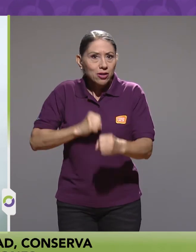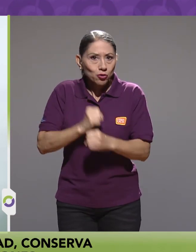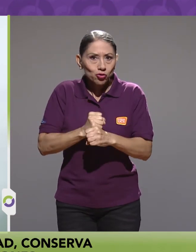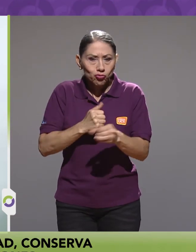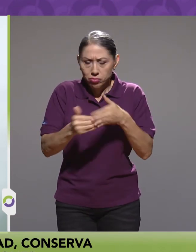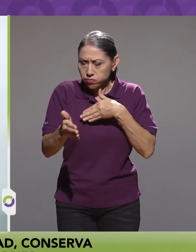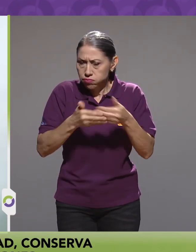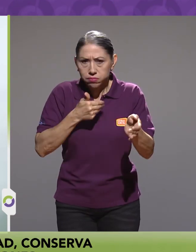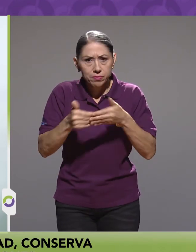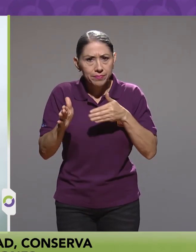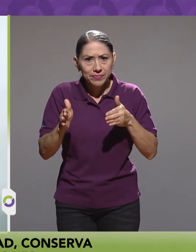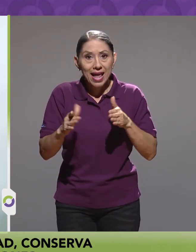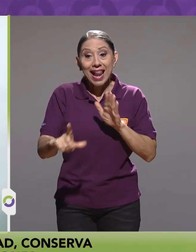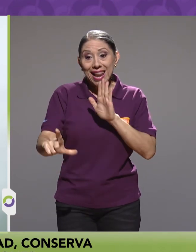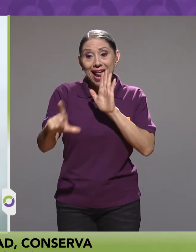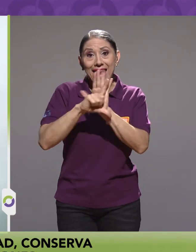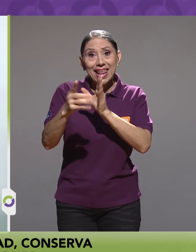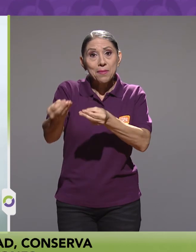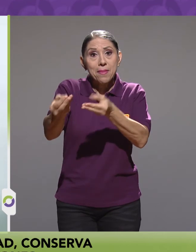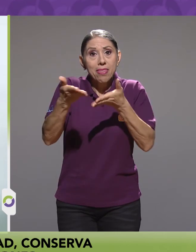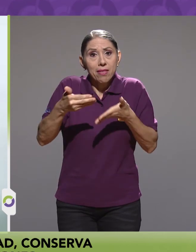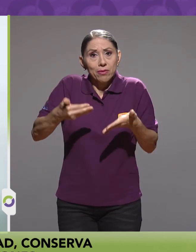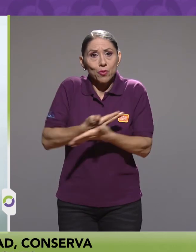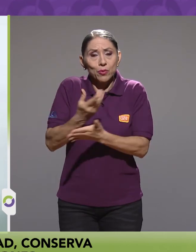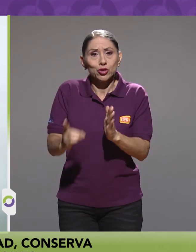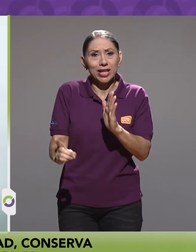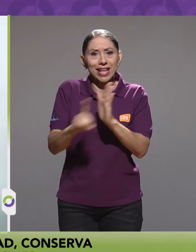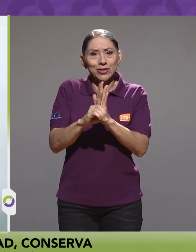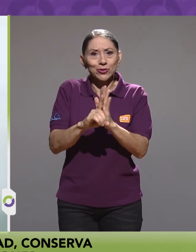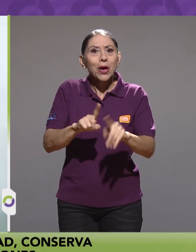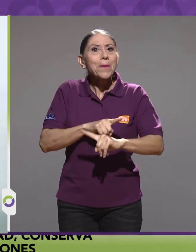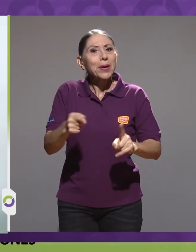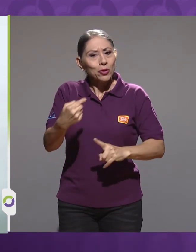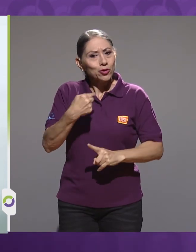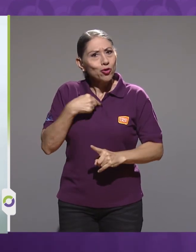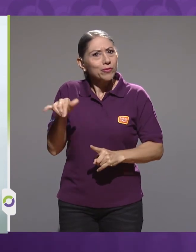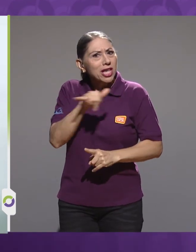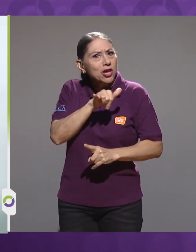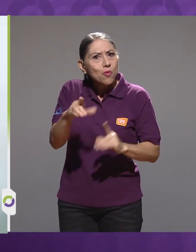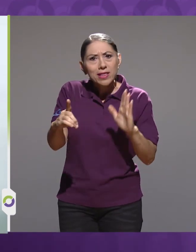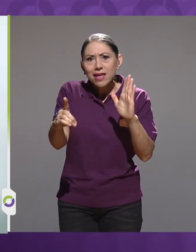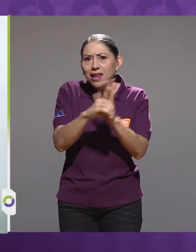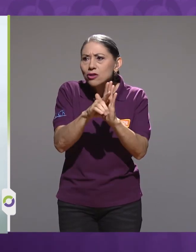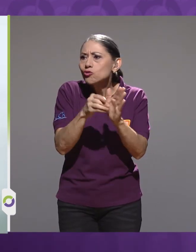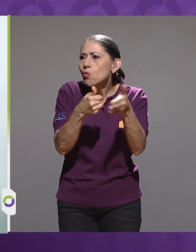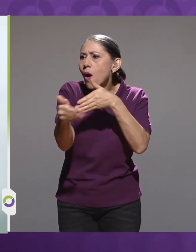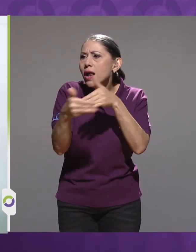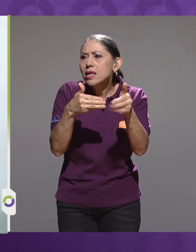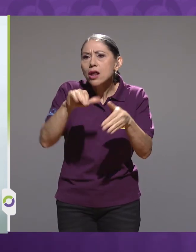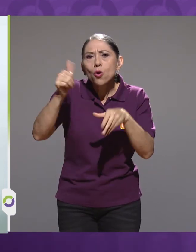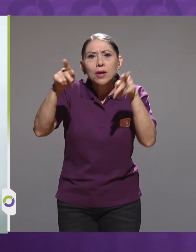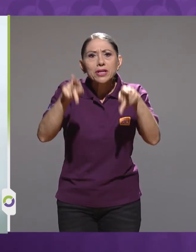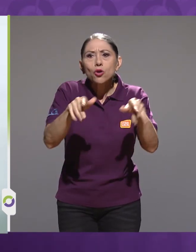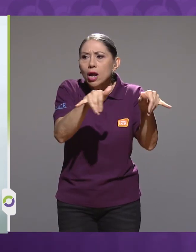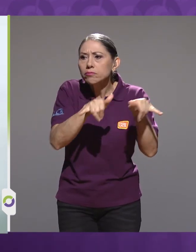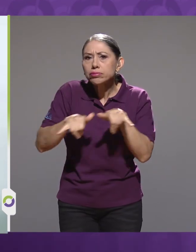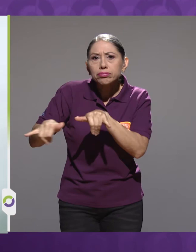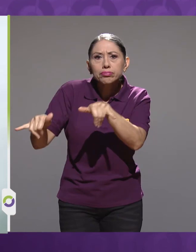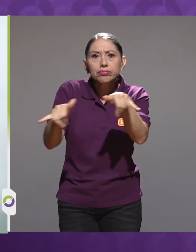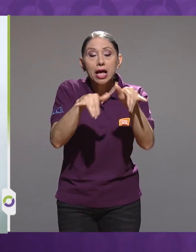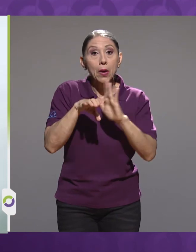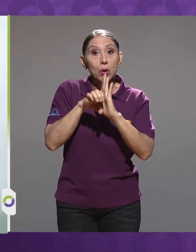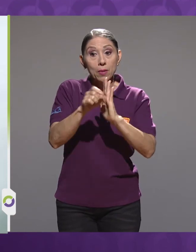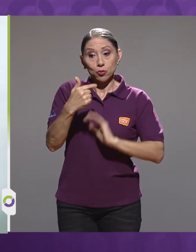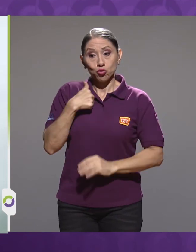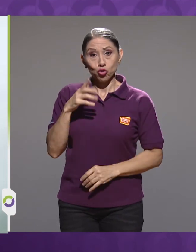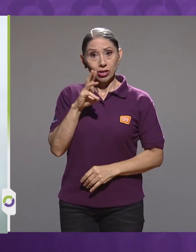sigo, si bien es cierto, la ley me da nuevos derechos, pero yo sigo teniendo los mismos derechos que cualquier otra persona adulta mayor, ¿verdad? El hecho